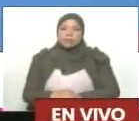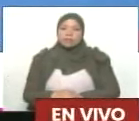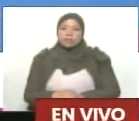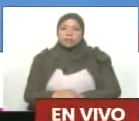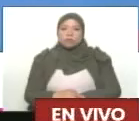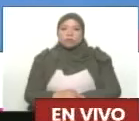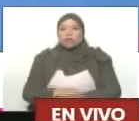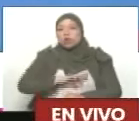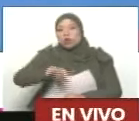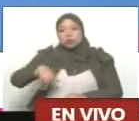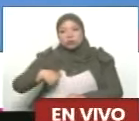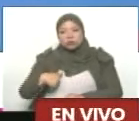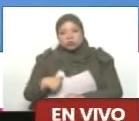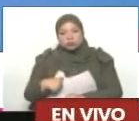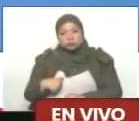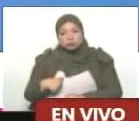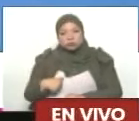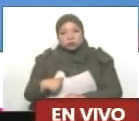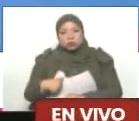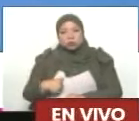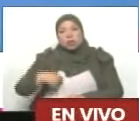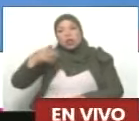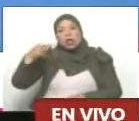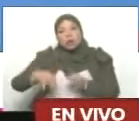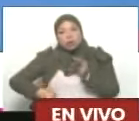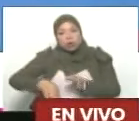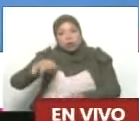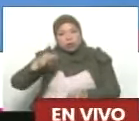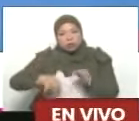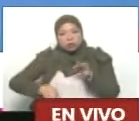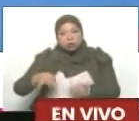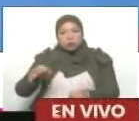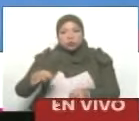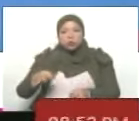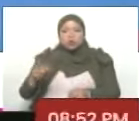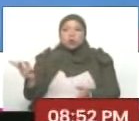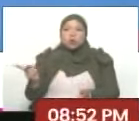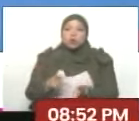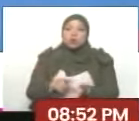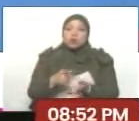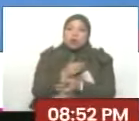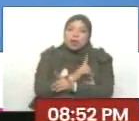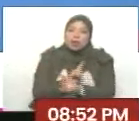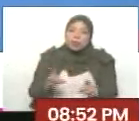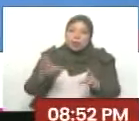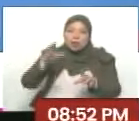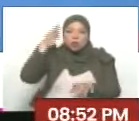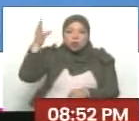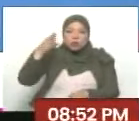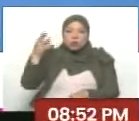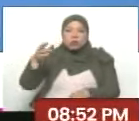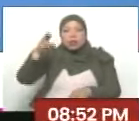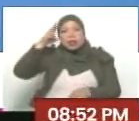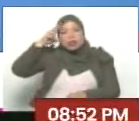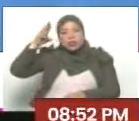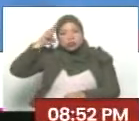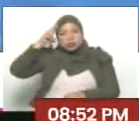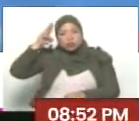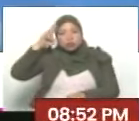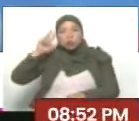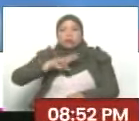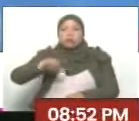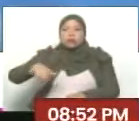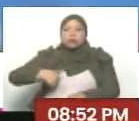¿Qué nos queda a nosotros? Abogar porque se imponga la diplomacia, la racionalidad porque